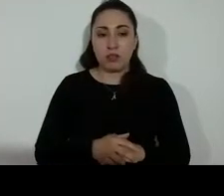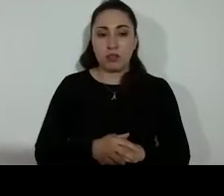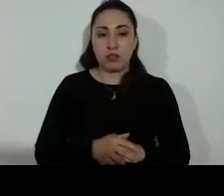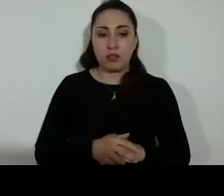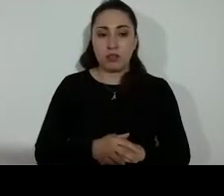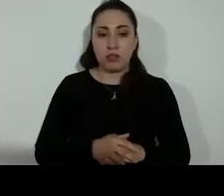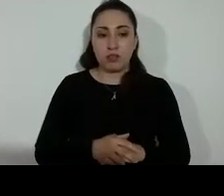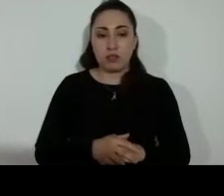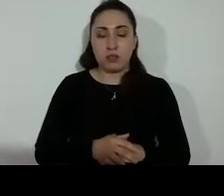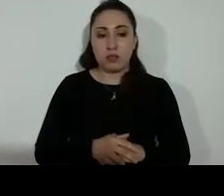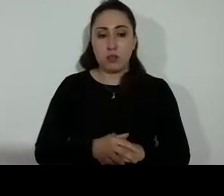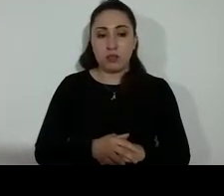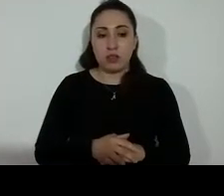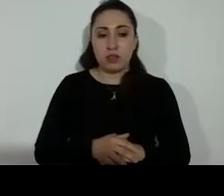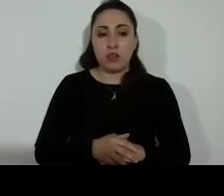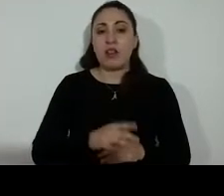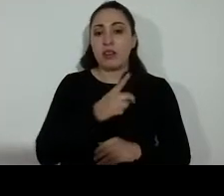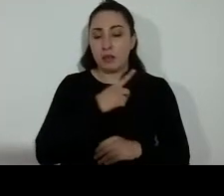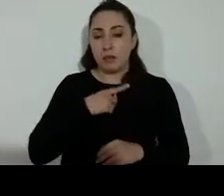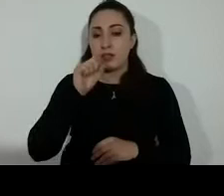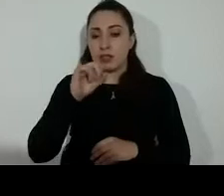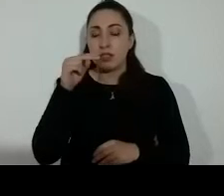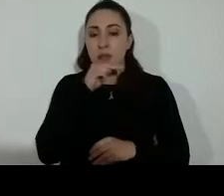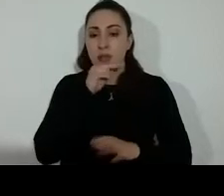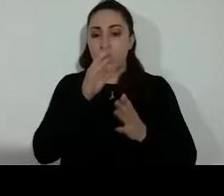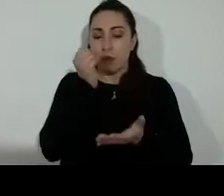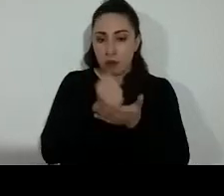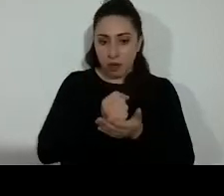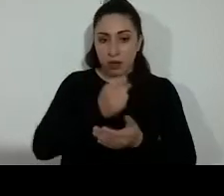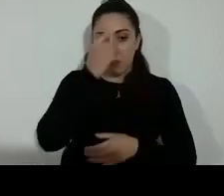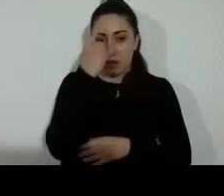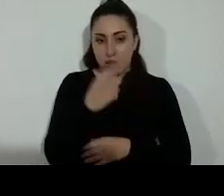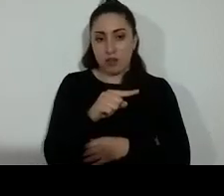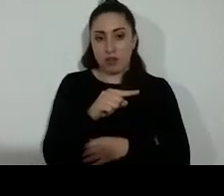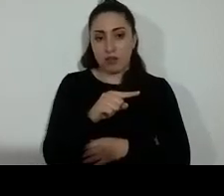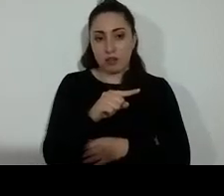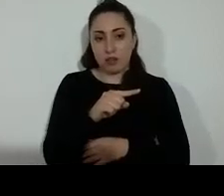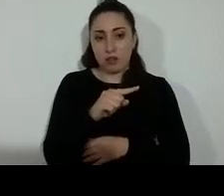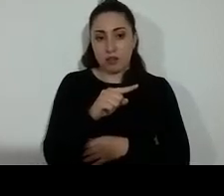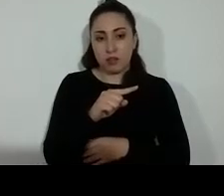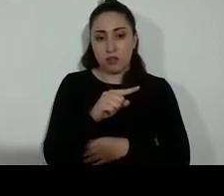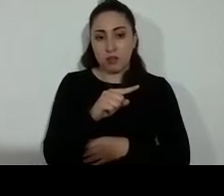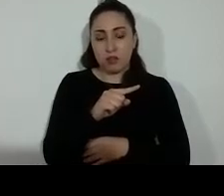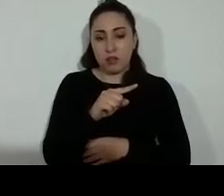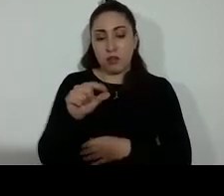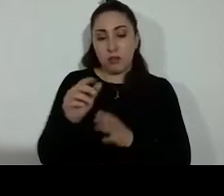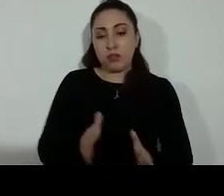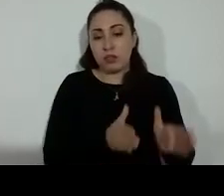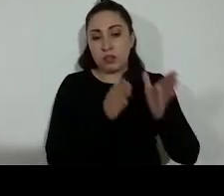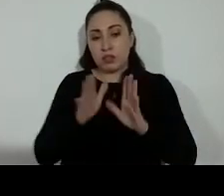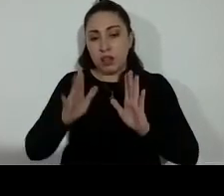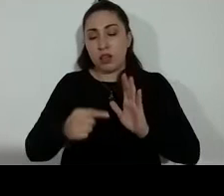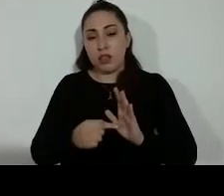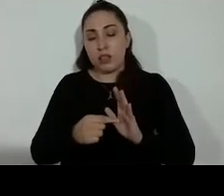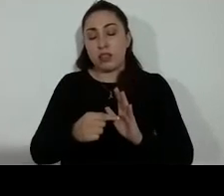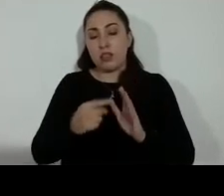que debemos aprobar a la brevedad, precisamente para que en normatividad, son de normatividad,